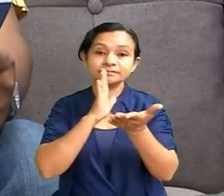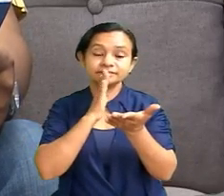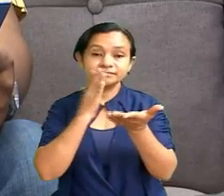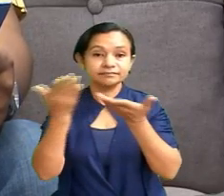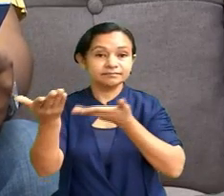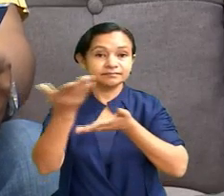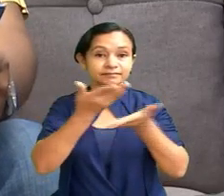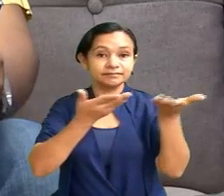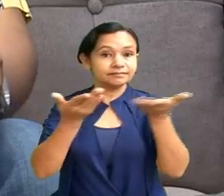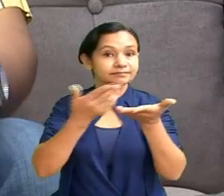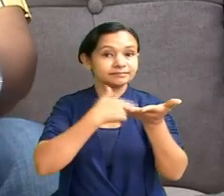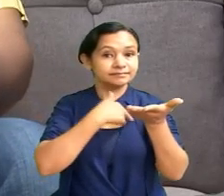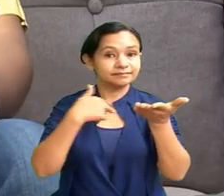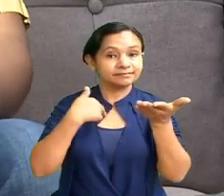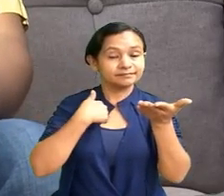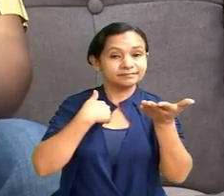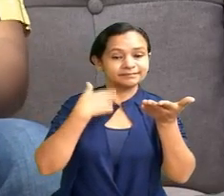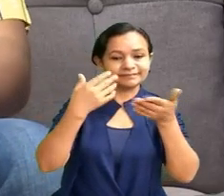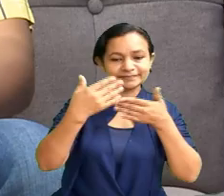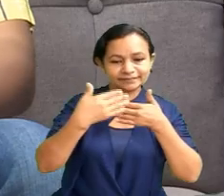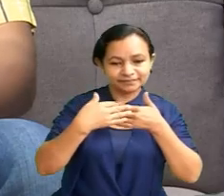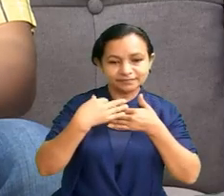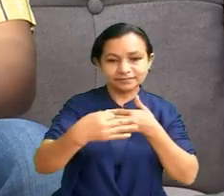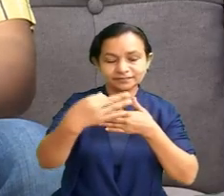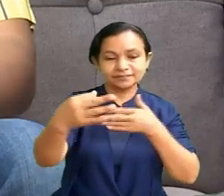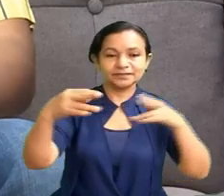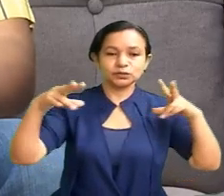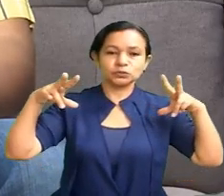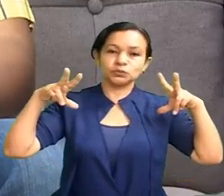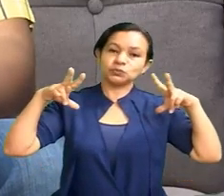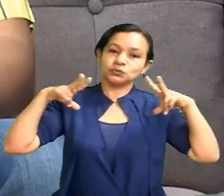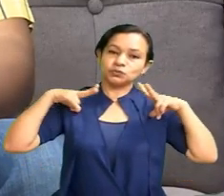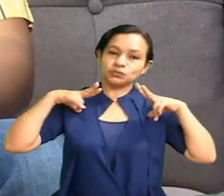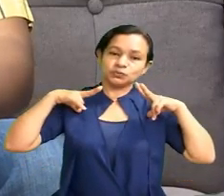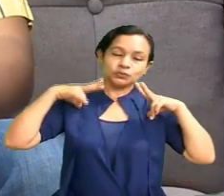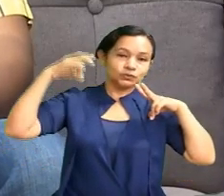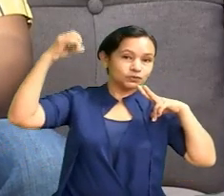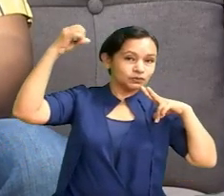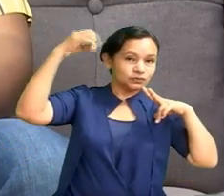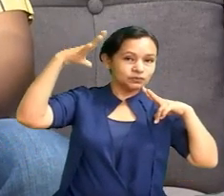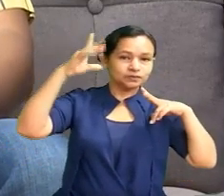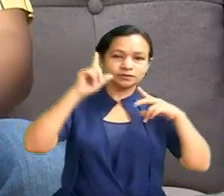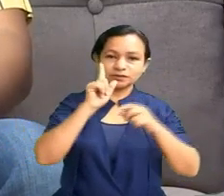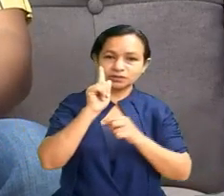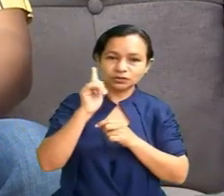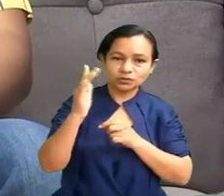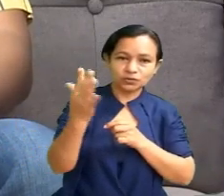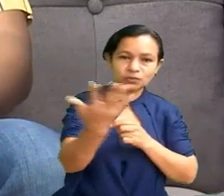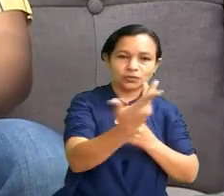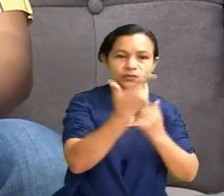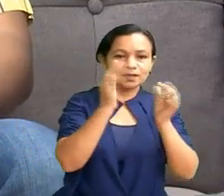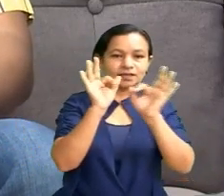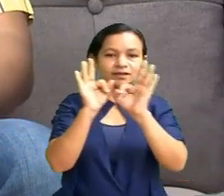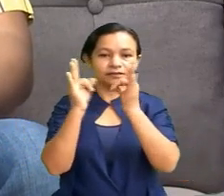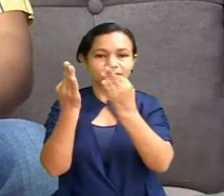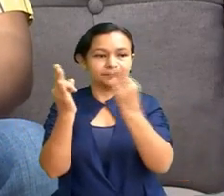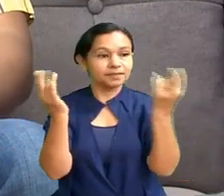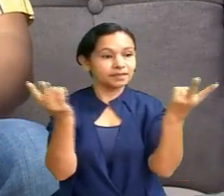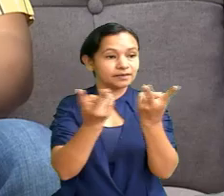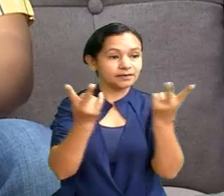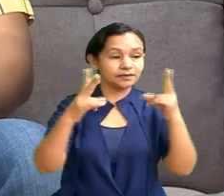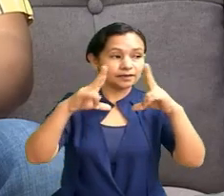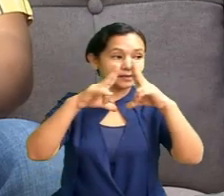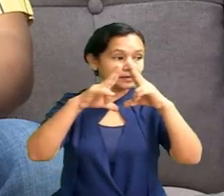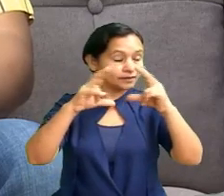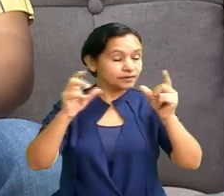a propósito de acercarse en las festividades de verano en la cual las familias nicaragüenses ocupan un espacio para encontrarse y